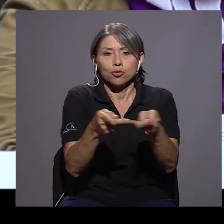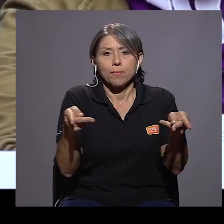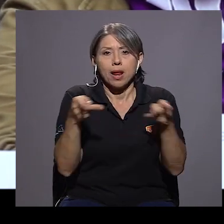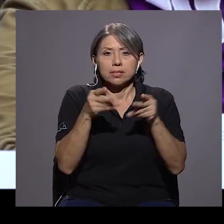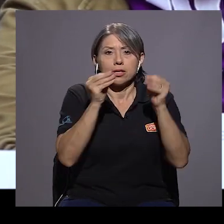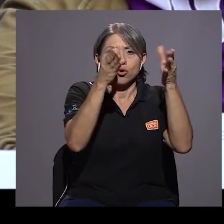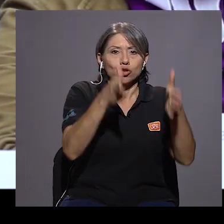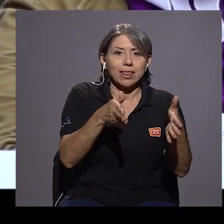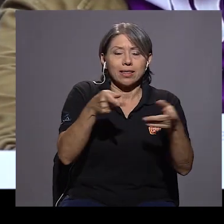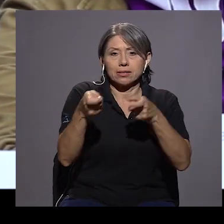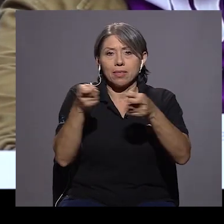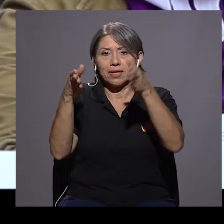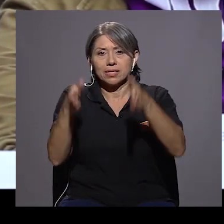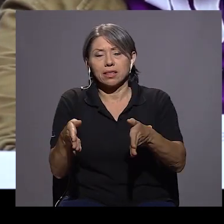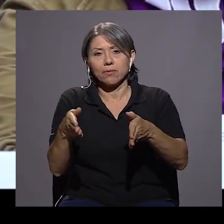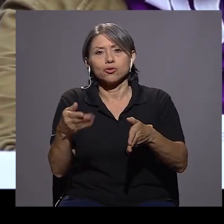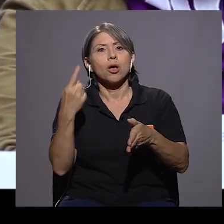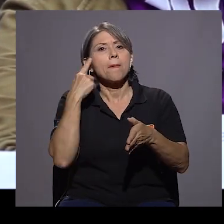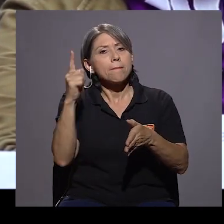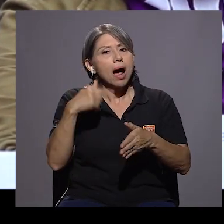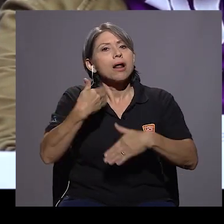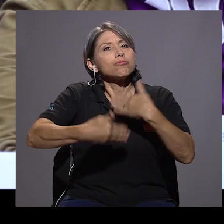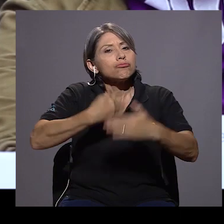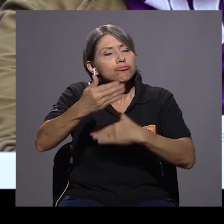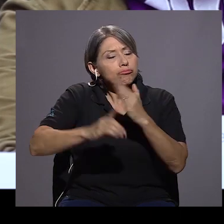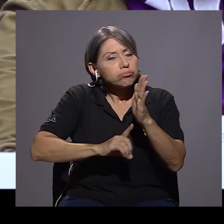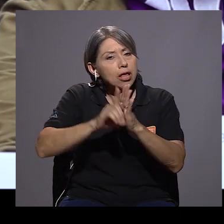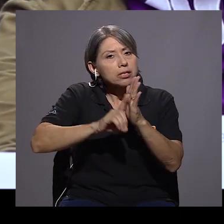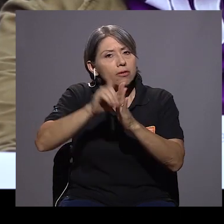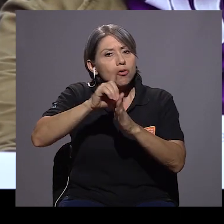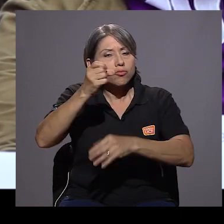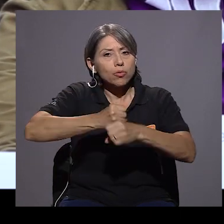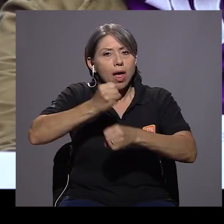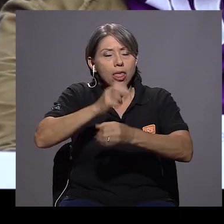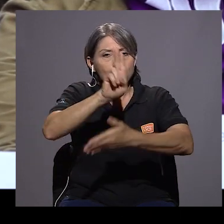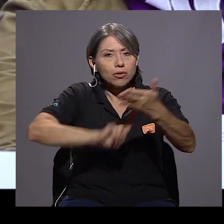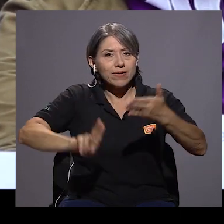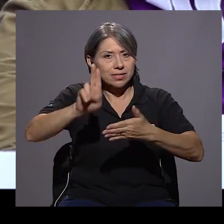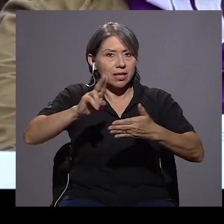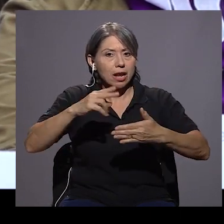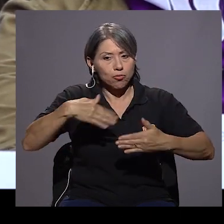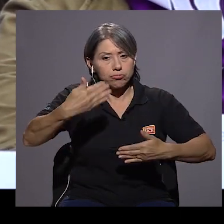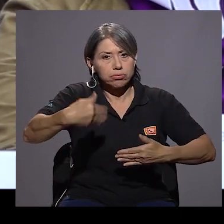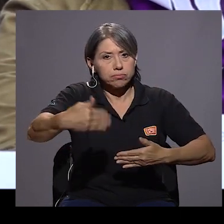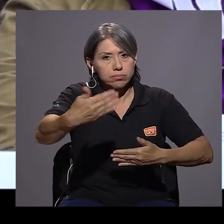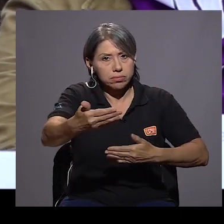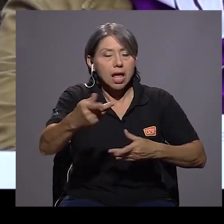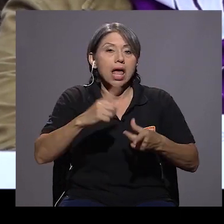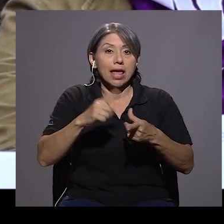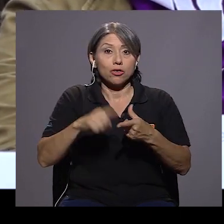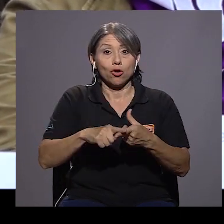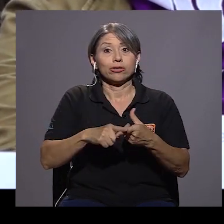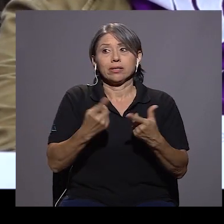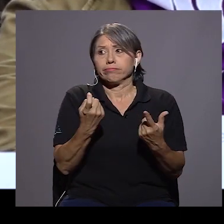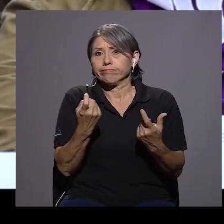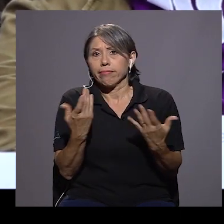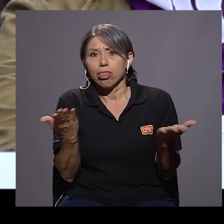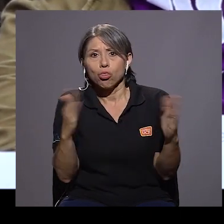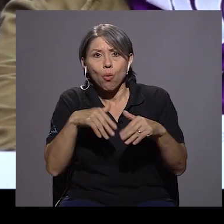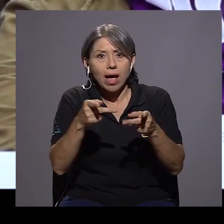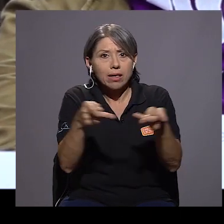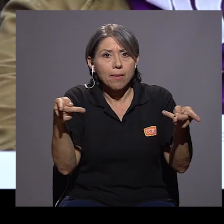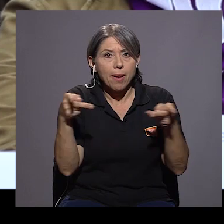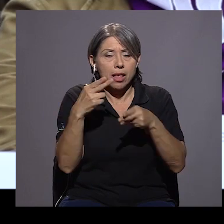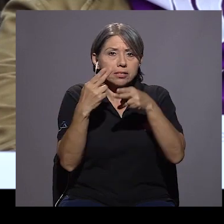tiempos docentes y administrativos para el desarrollo del quehacer universitario en los siguientes periodos. Entonces, en el marco de